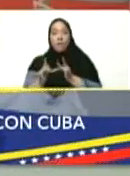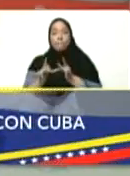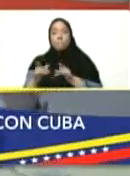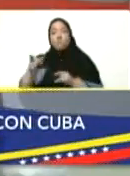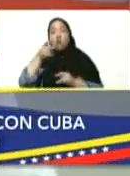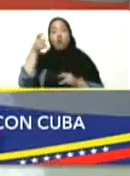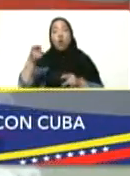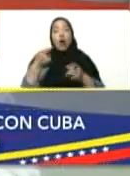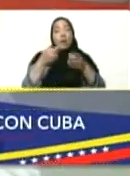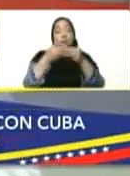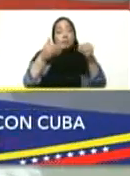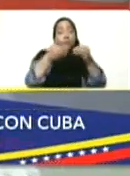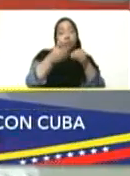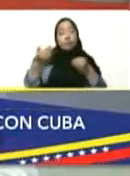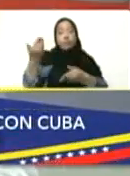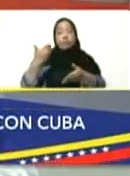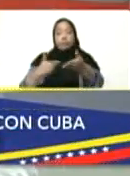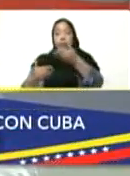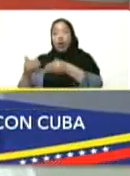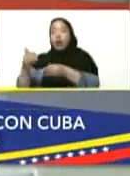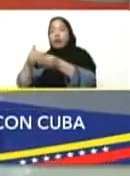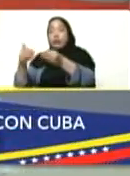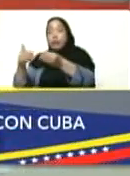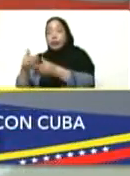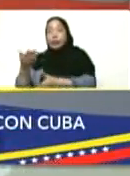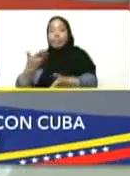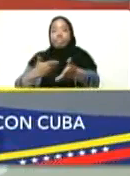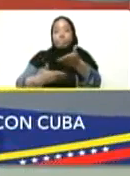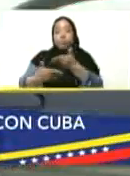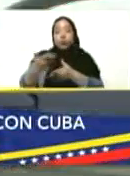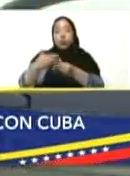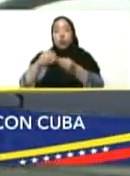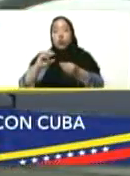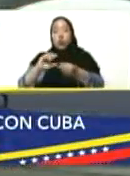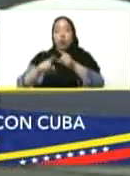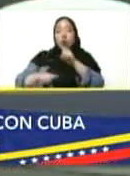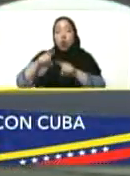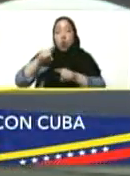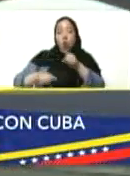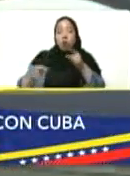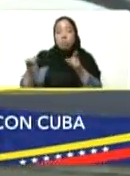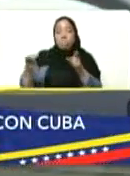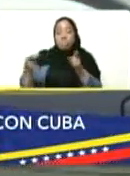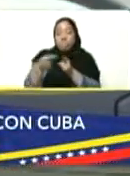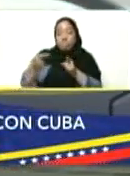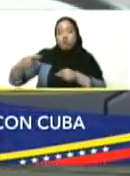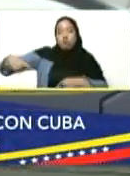conseguir por aquí, conseguir por allá, un repuesto, un chip